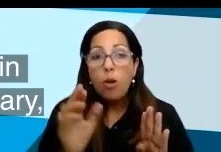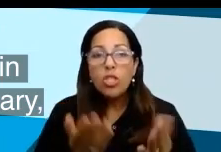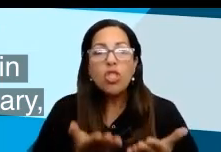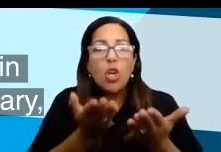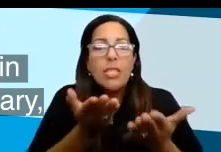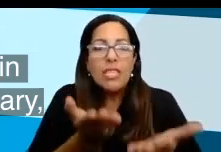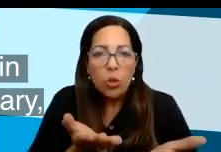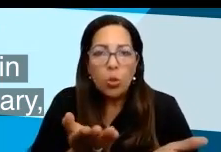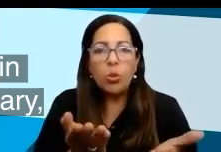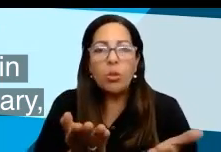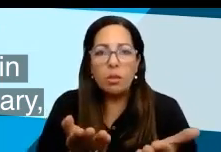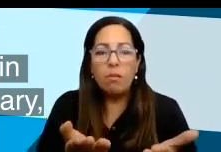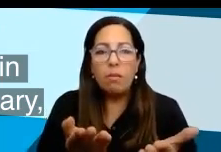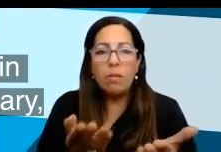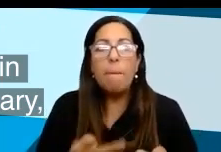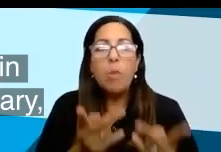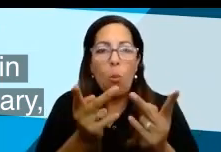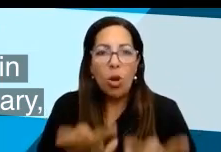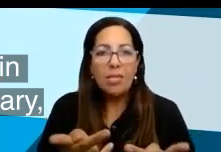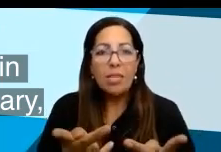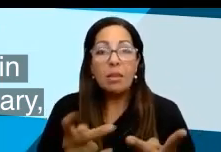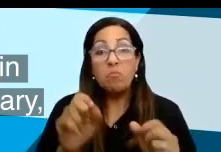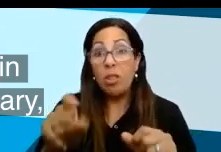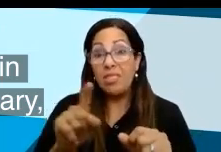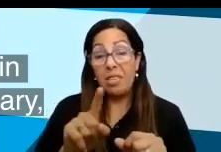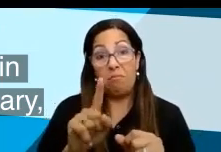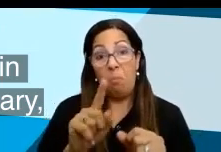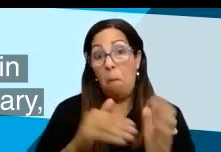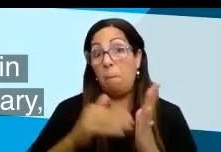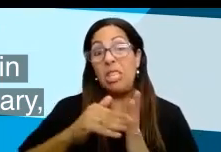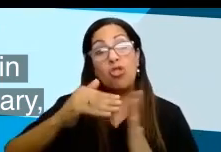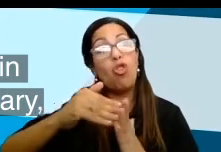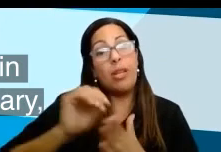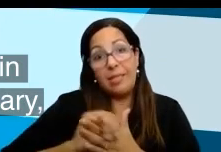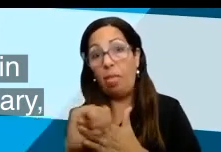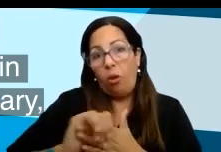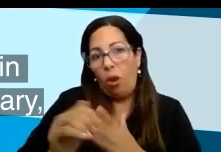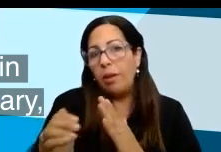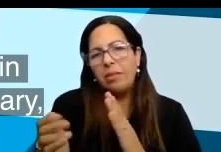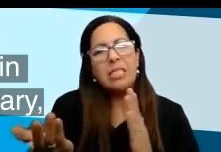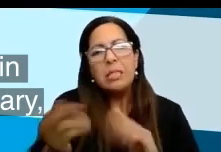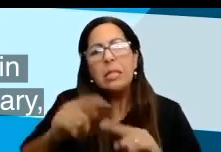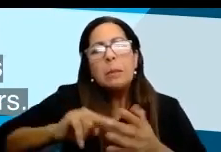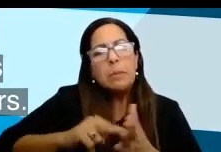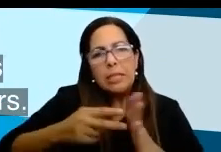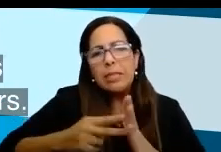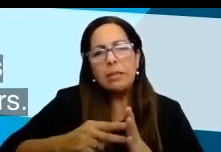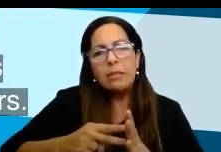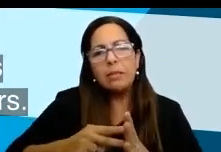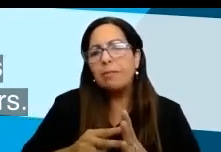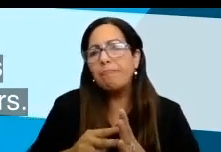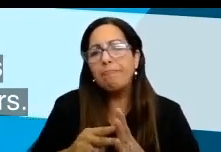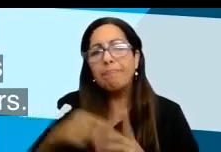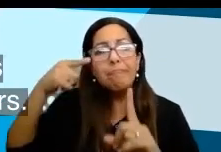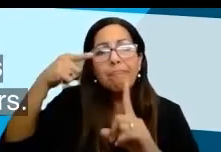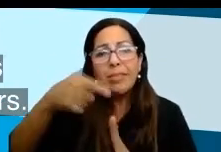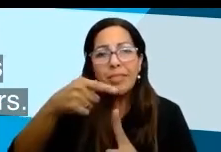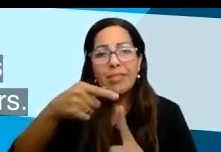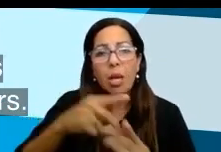en el orden de las centenas de miles de dólares hasta los millones de dólares. Así que, en resumen, nuestro